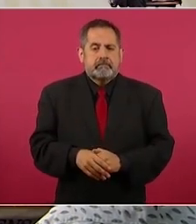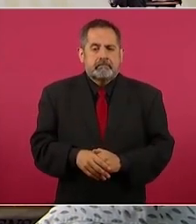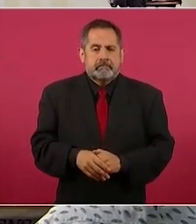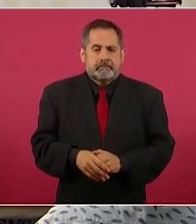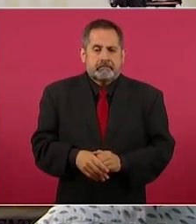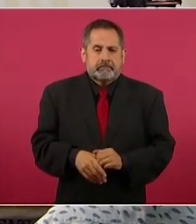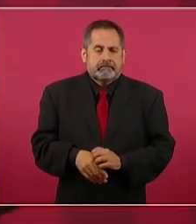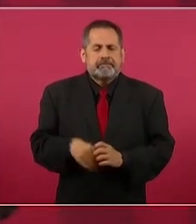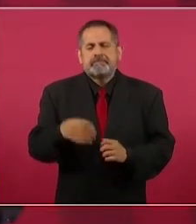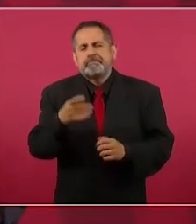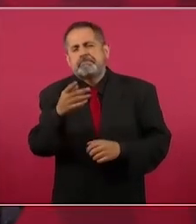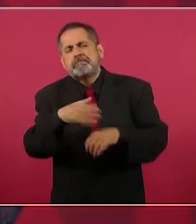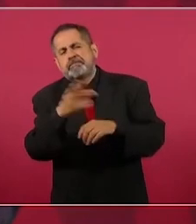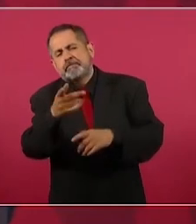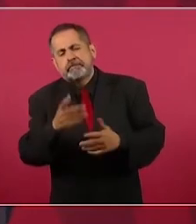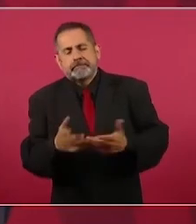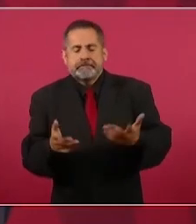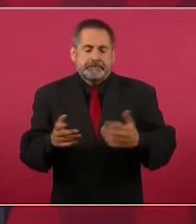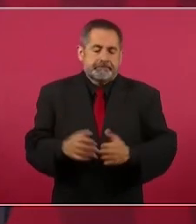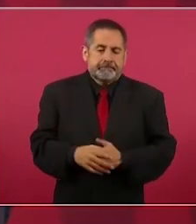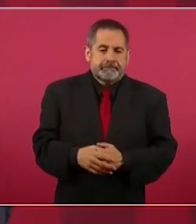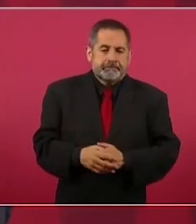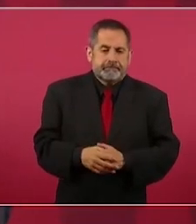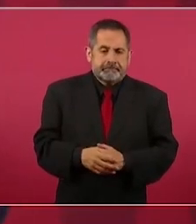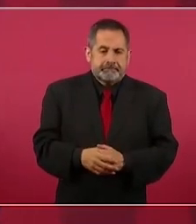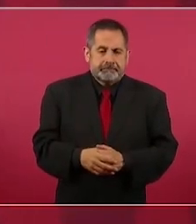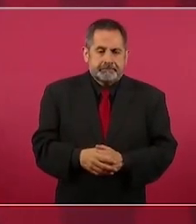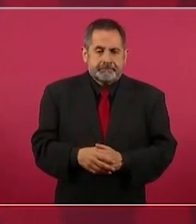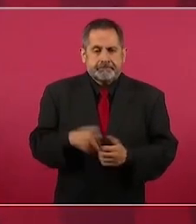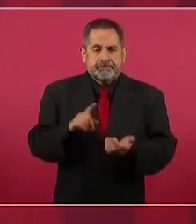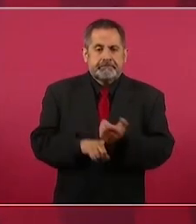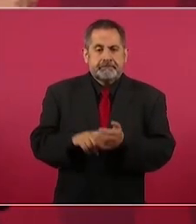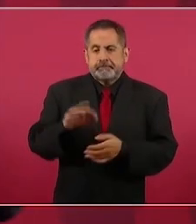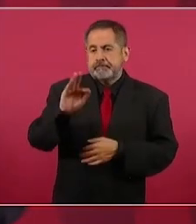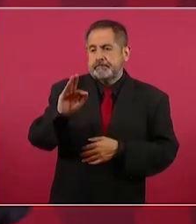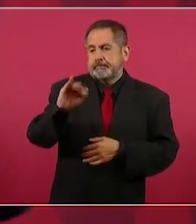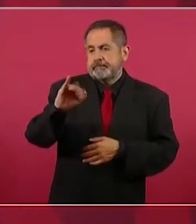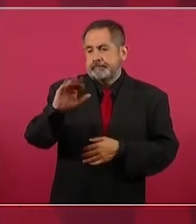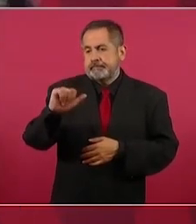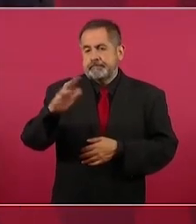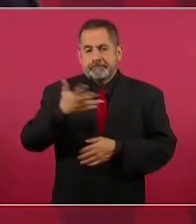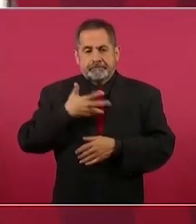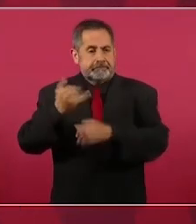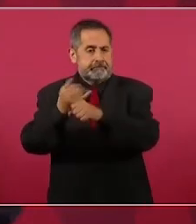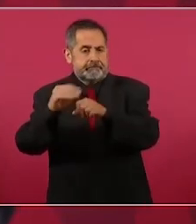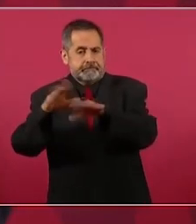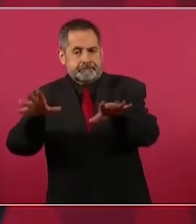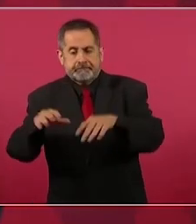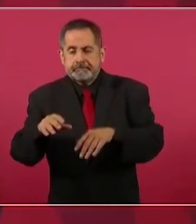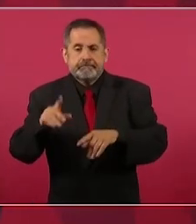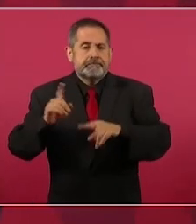Pues la fiscalía tenía información, alguien